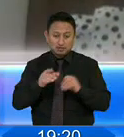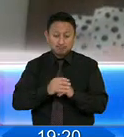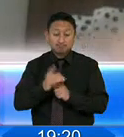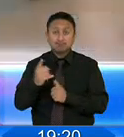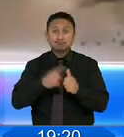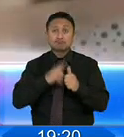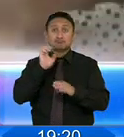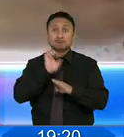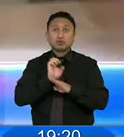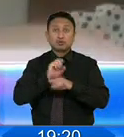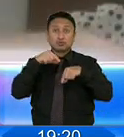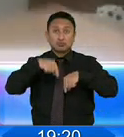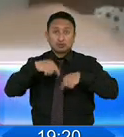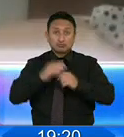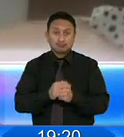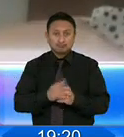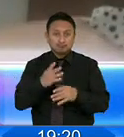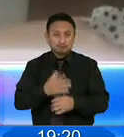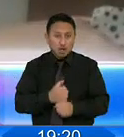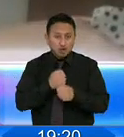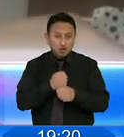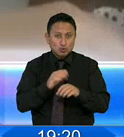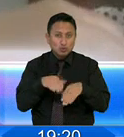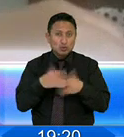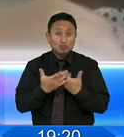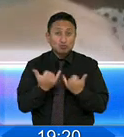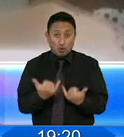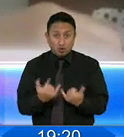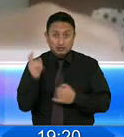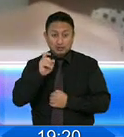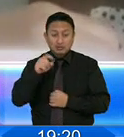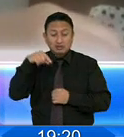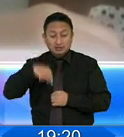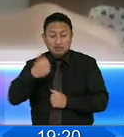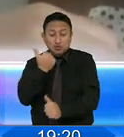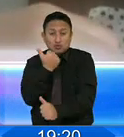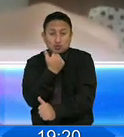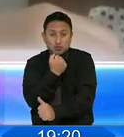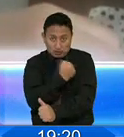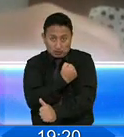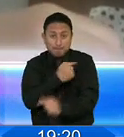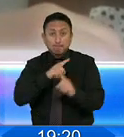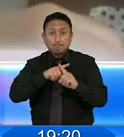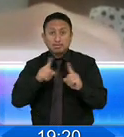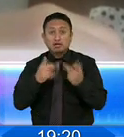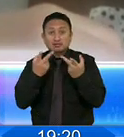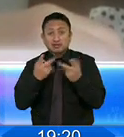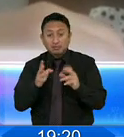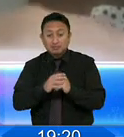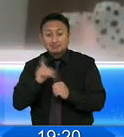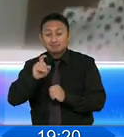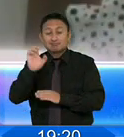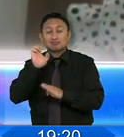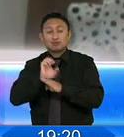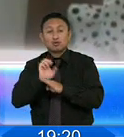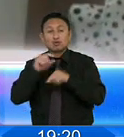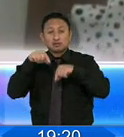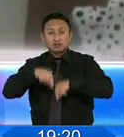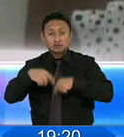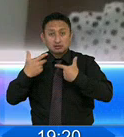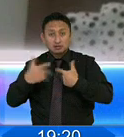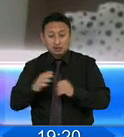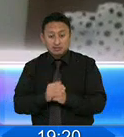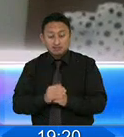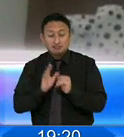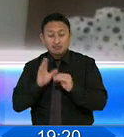es asegurar esto, porque lo que necesitamos ahorita mismo es vacuna. Pero por otro lado también que el Ecuador empiece a generar las